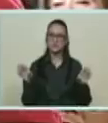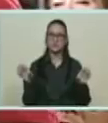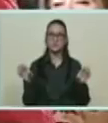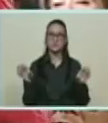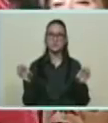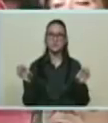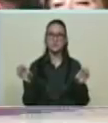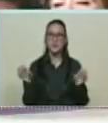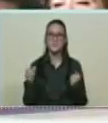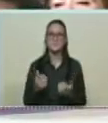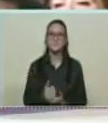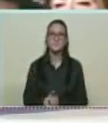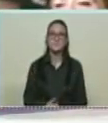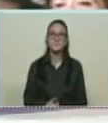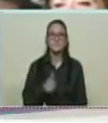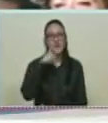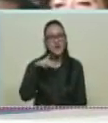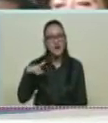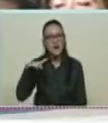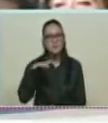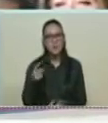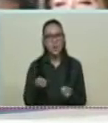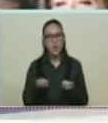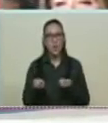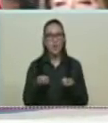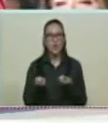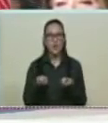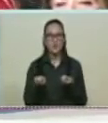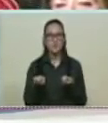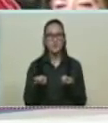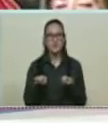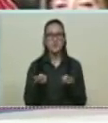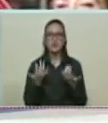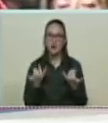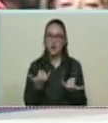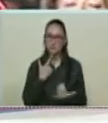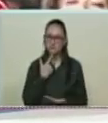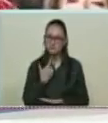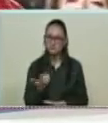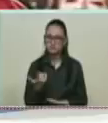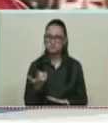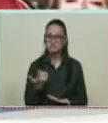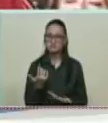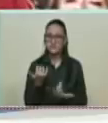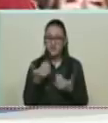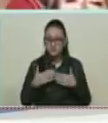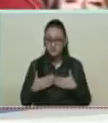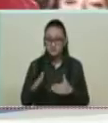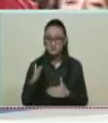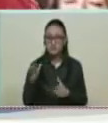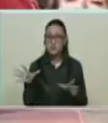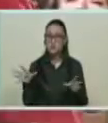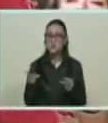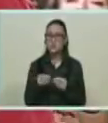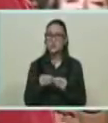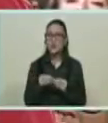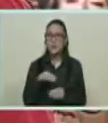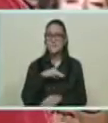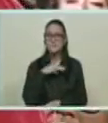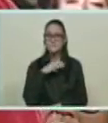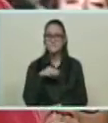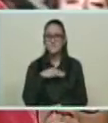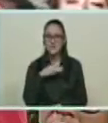Rodríguez. En el campo económico productivo, presidente, decir que, bueno, lanzamos hace poco junto a usted con el